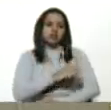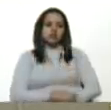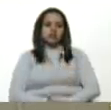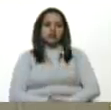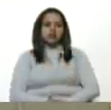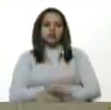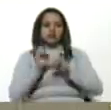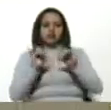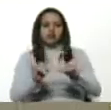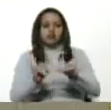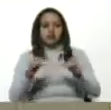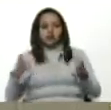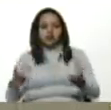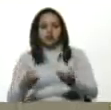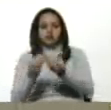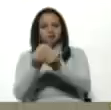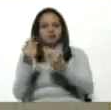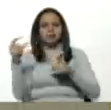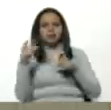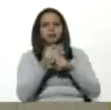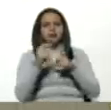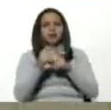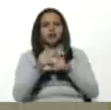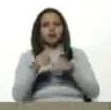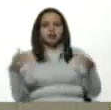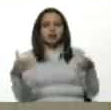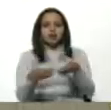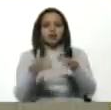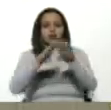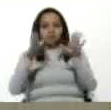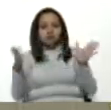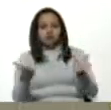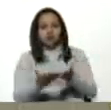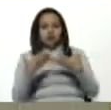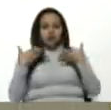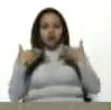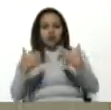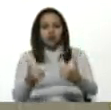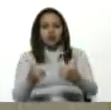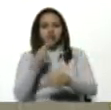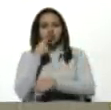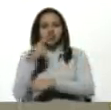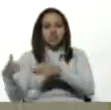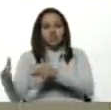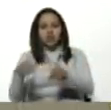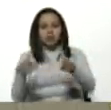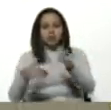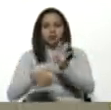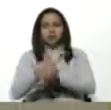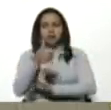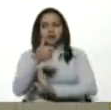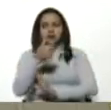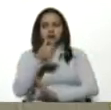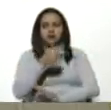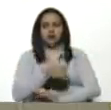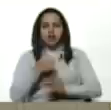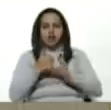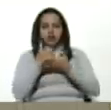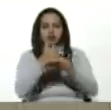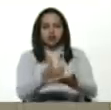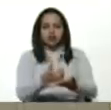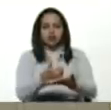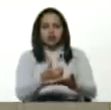eso acompañamos las palabras de la Organización Mundial de la Salud cuando dicen que el camino más eficiente es